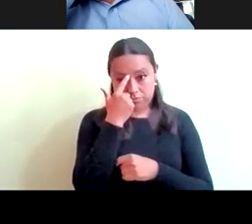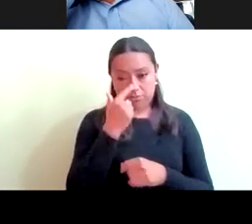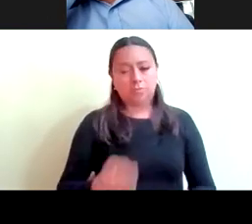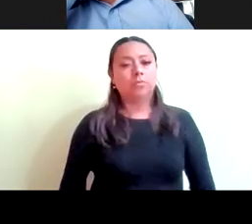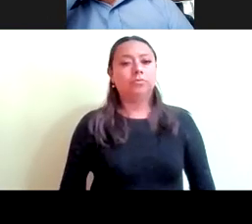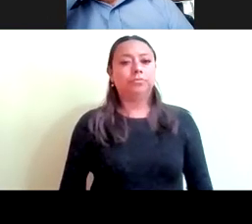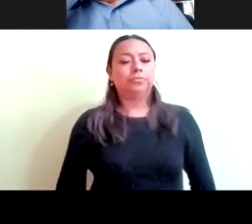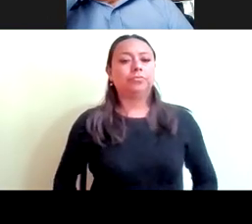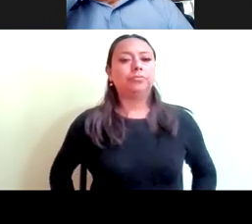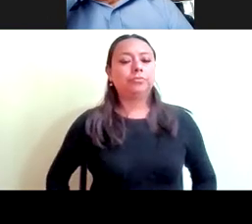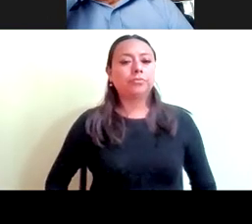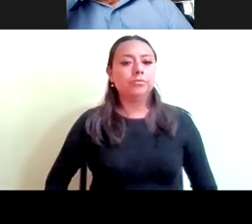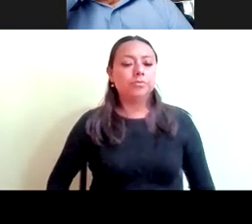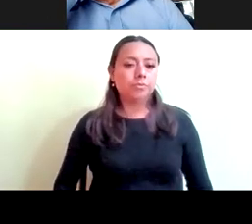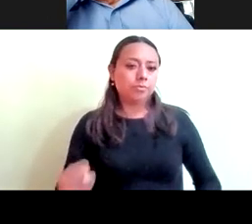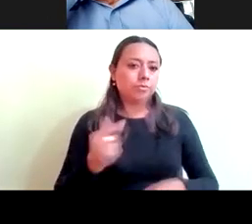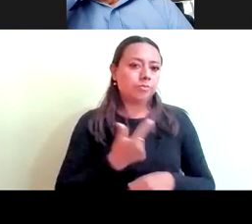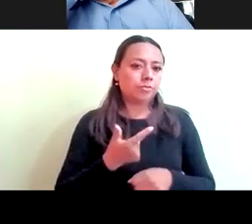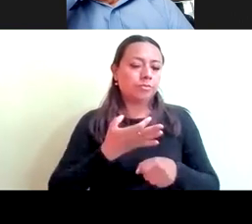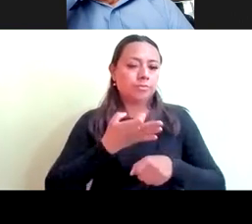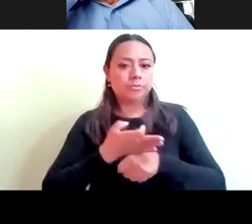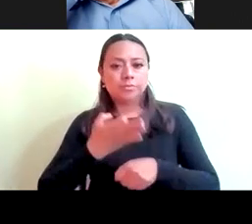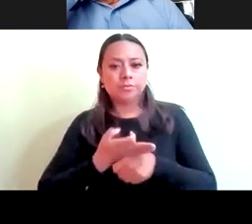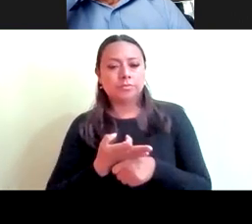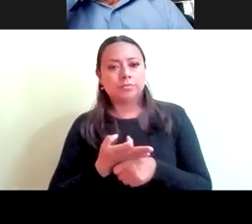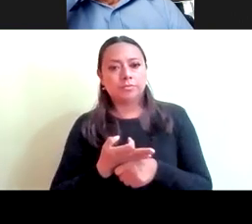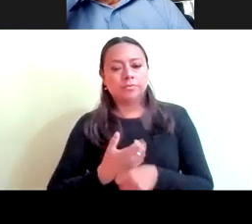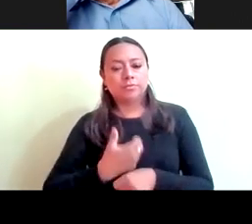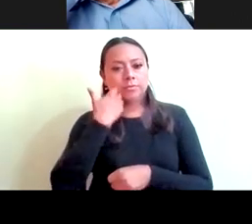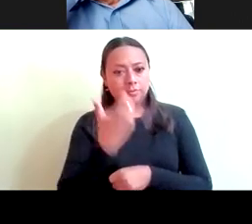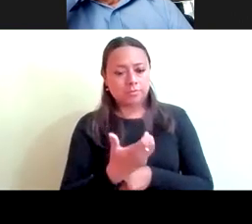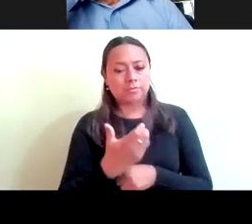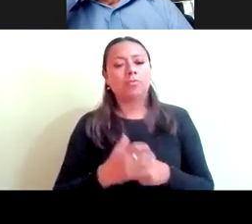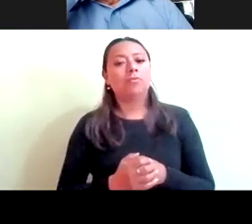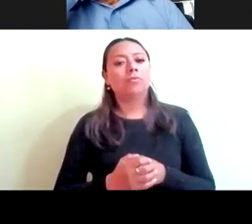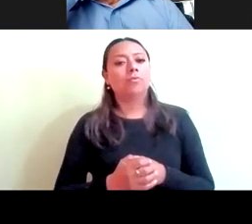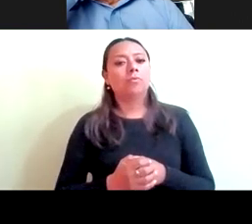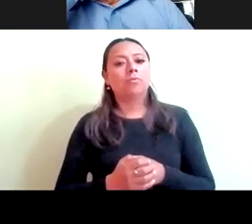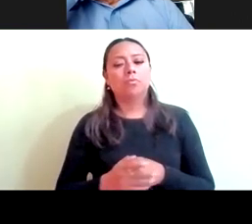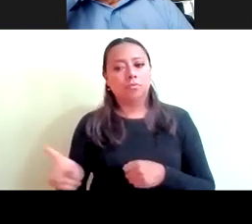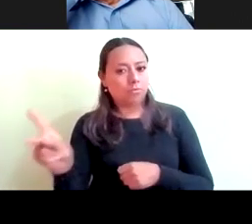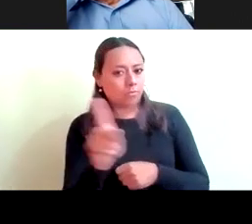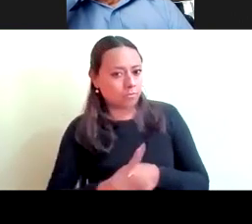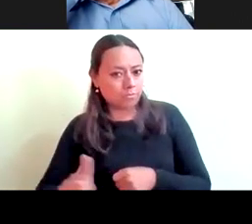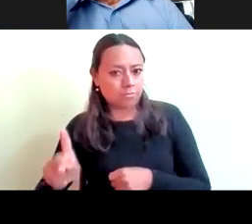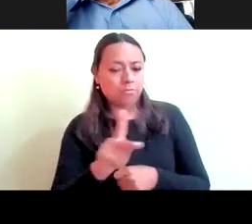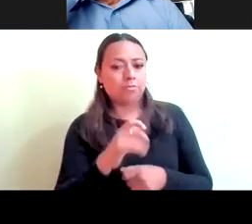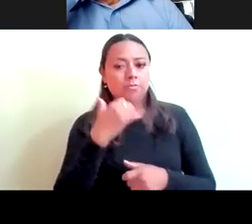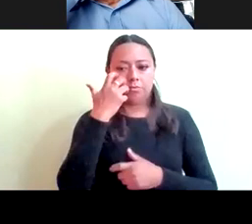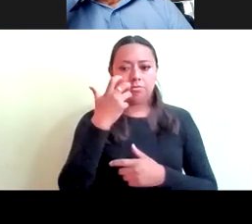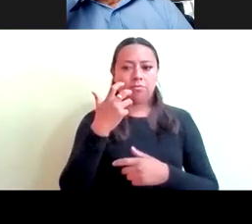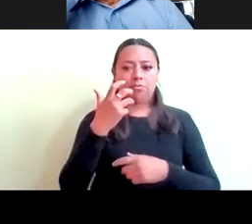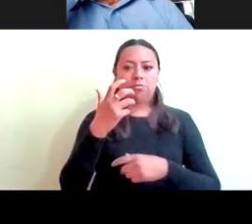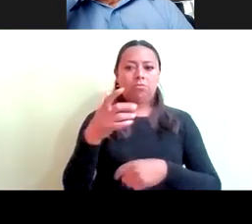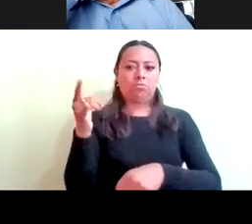de una situación en la que le pretenden cometer fraude al pueblo sabio, le pretenden arrebatar a los capitalinos